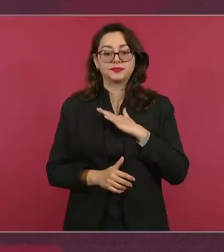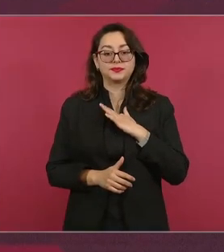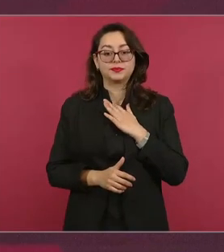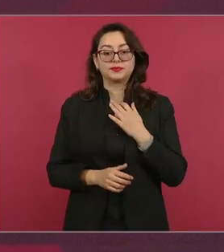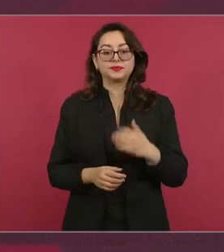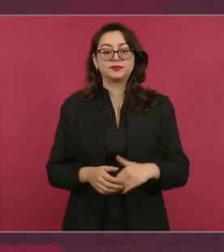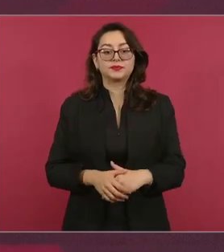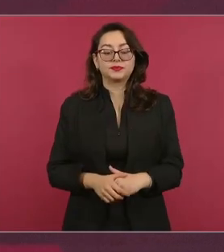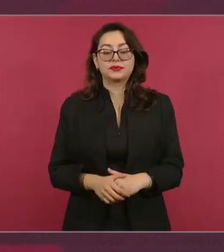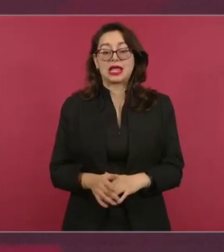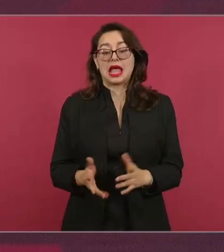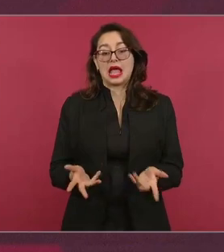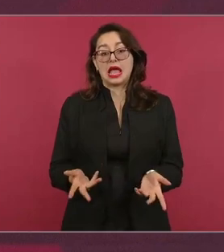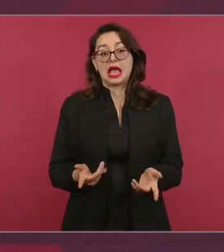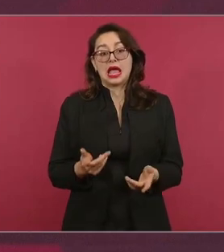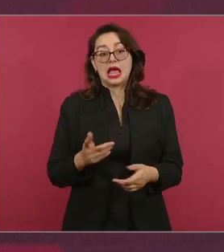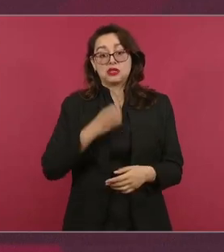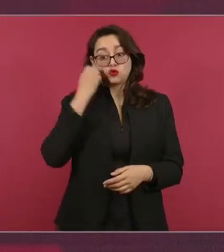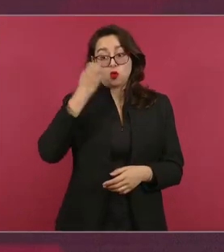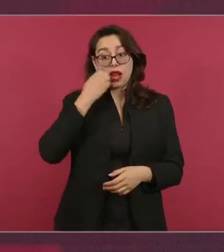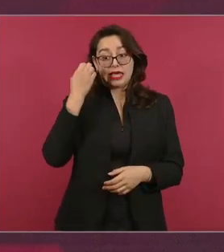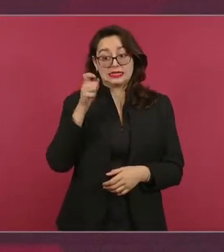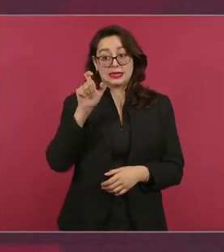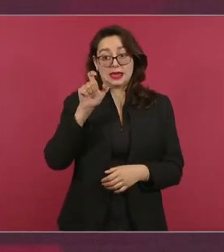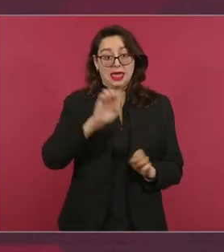alrededor de 20 escuelas,